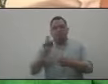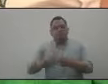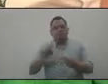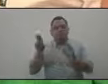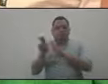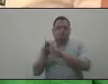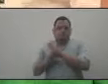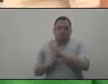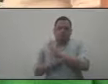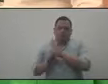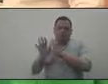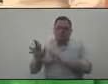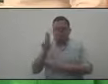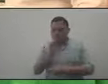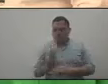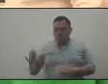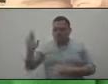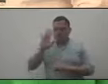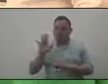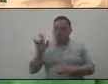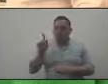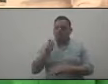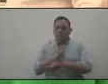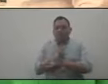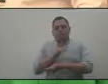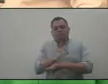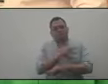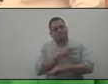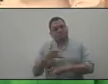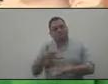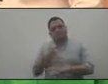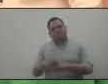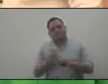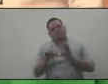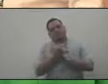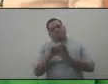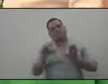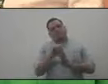por la Superintendencia Nacional de Salud mediante la circular